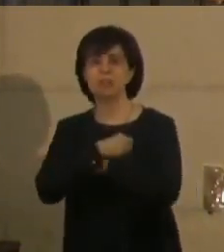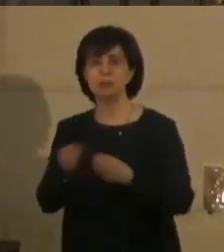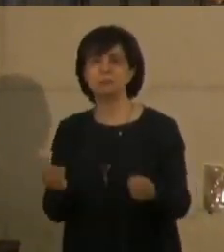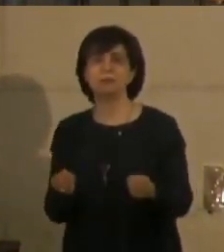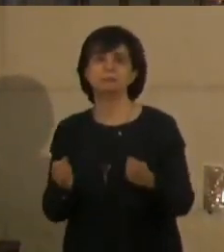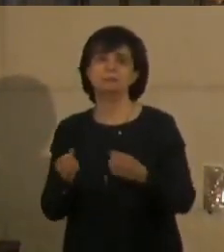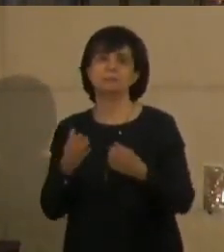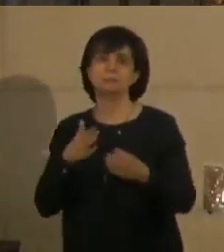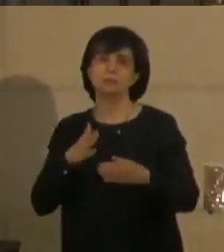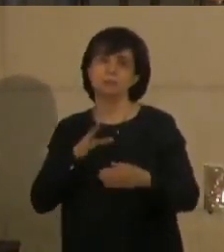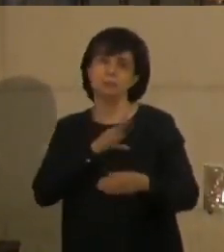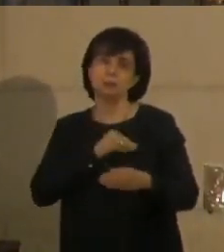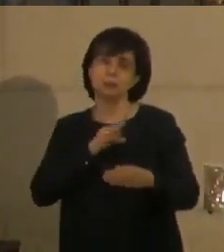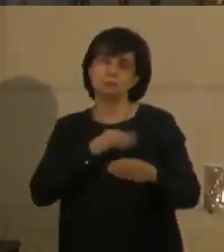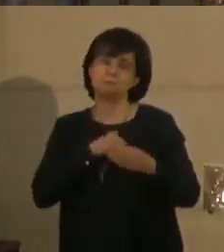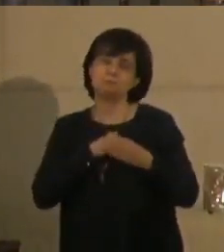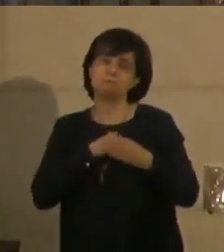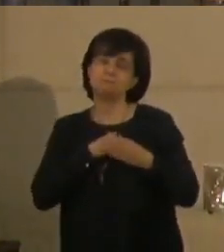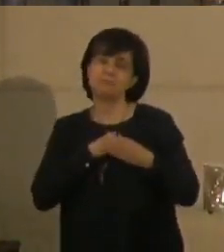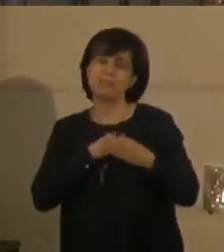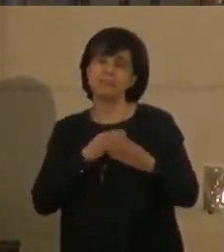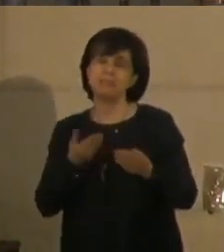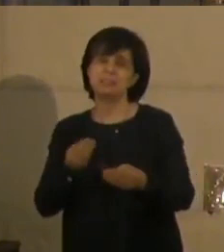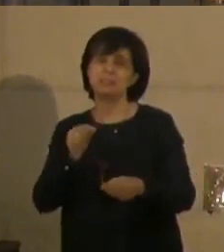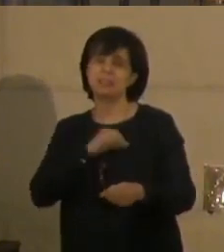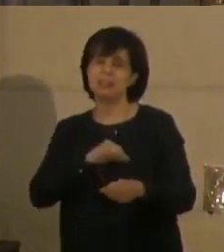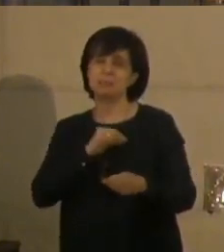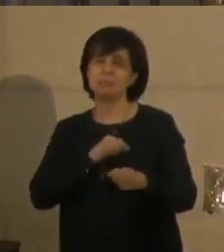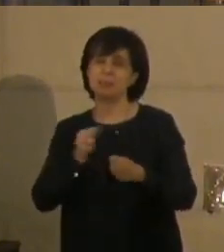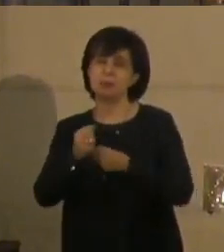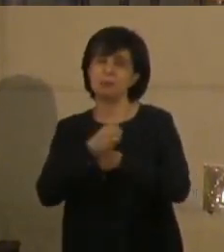entrañablemente. Sintamos este amor con la presencia